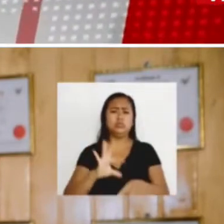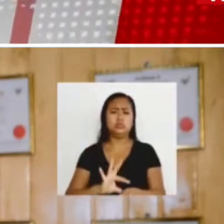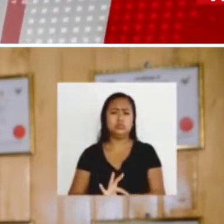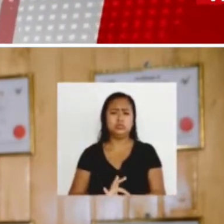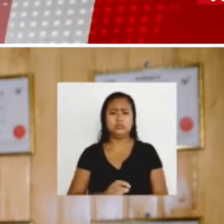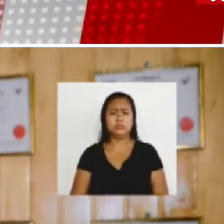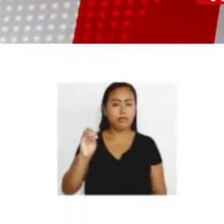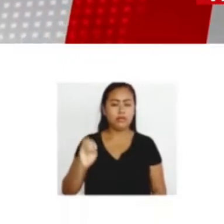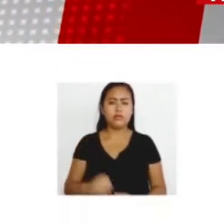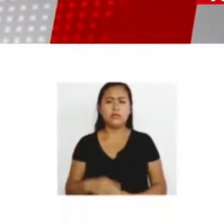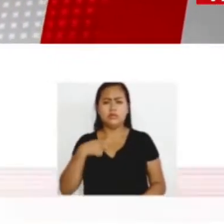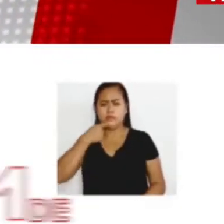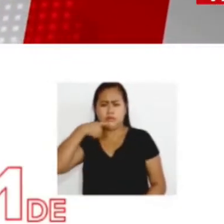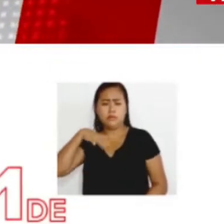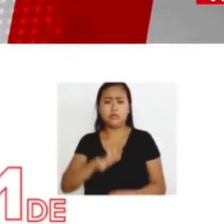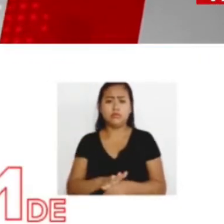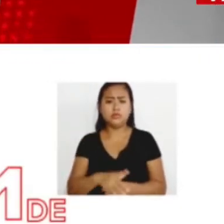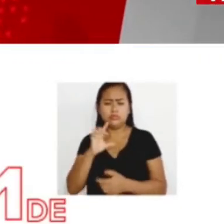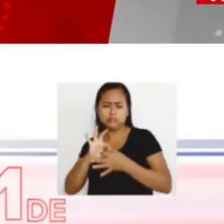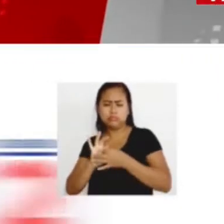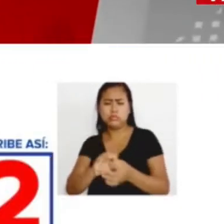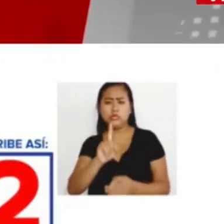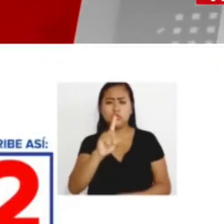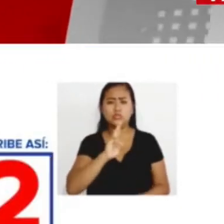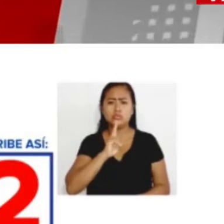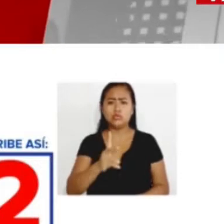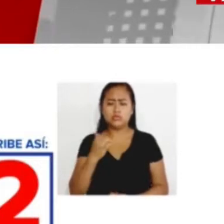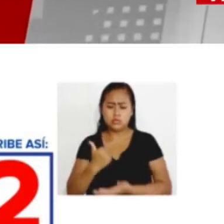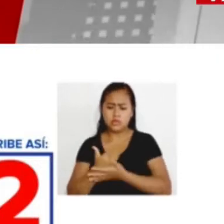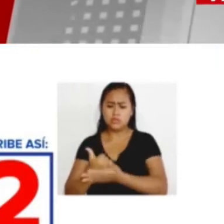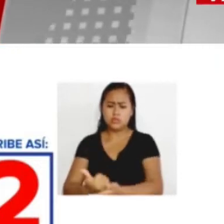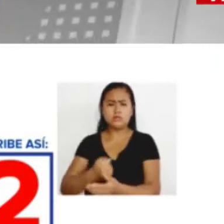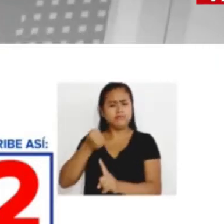de Alianza por el Progreso no va a haber